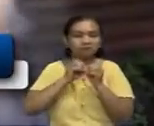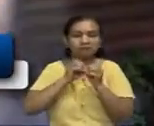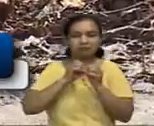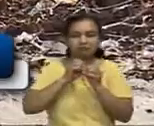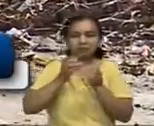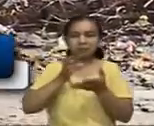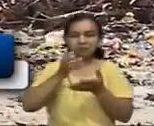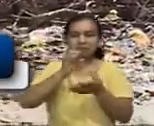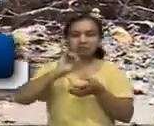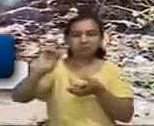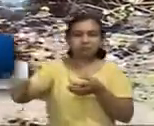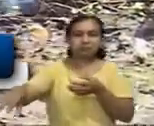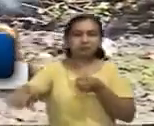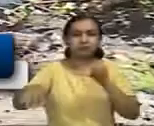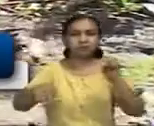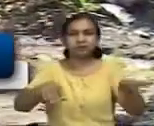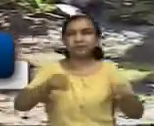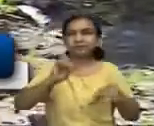botella.